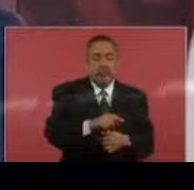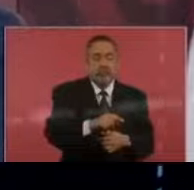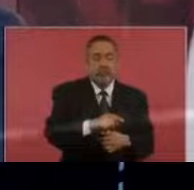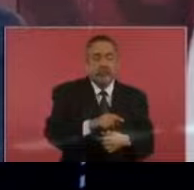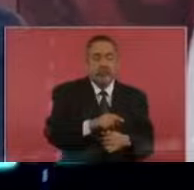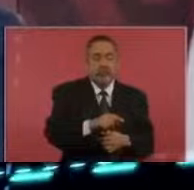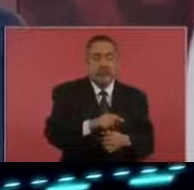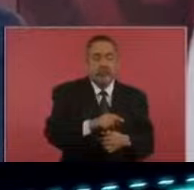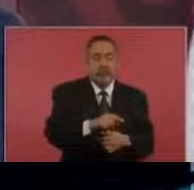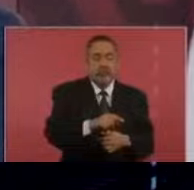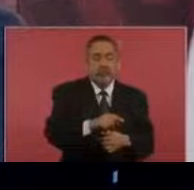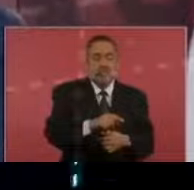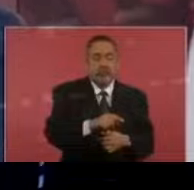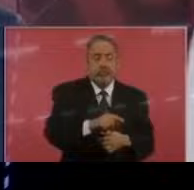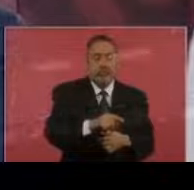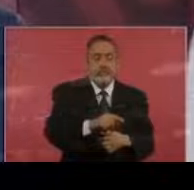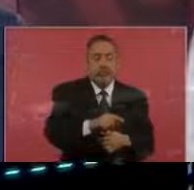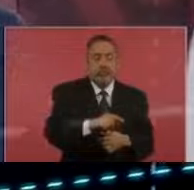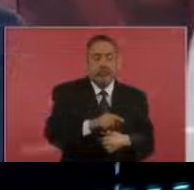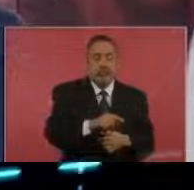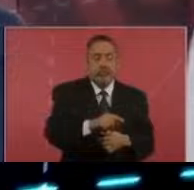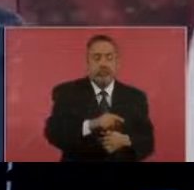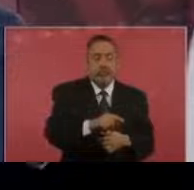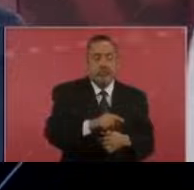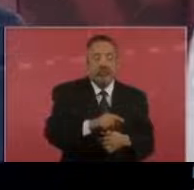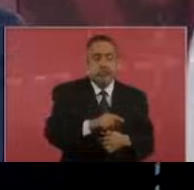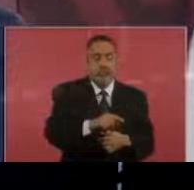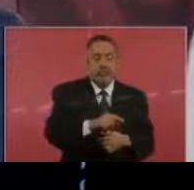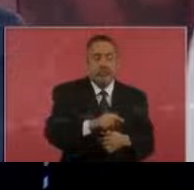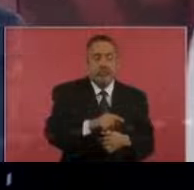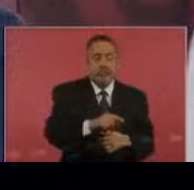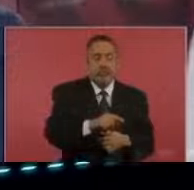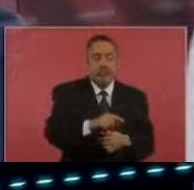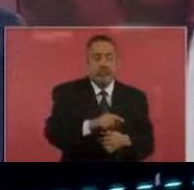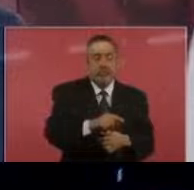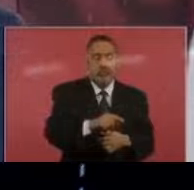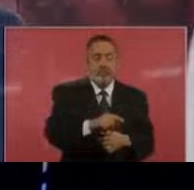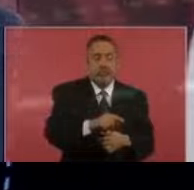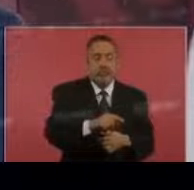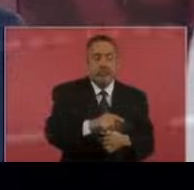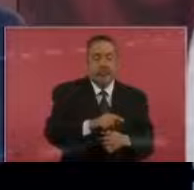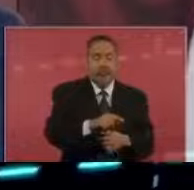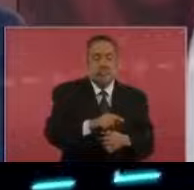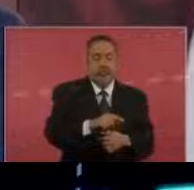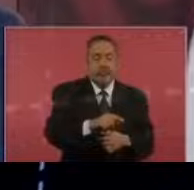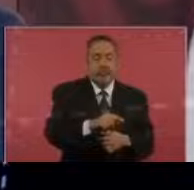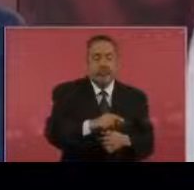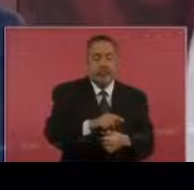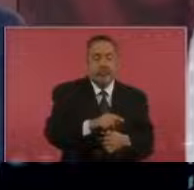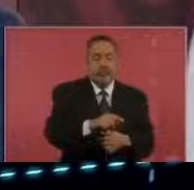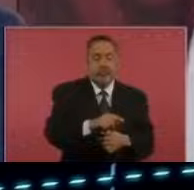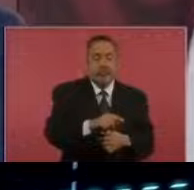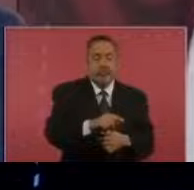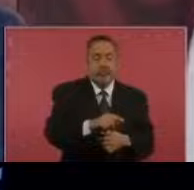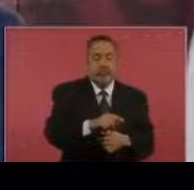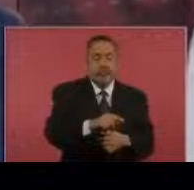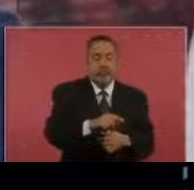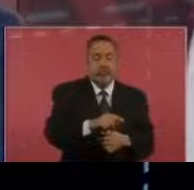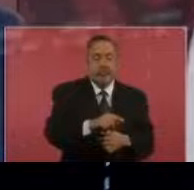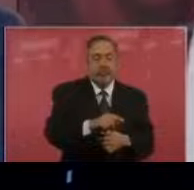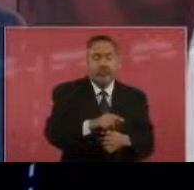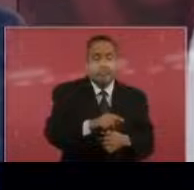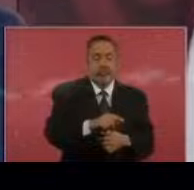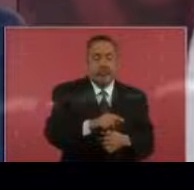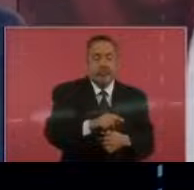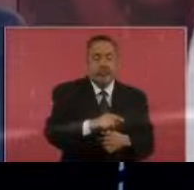periodo de los prianistas pues se retiraron con babas de 2500 3,000 y así Mis respetos para